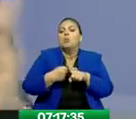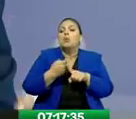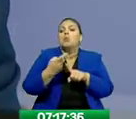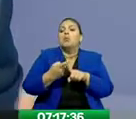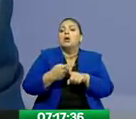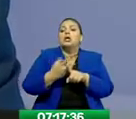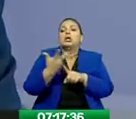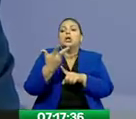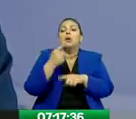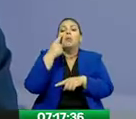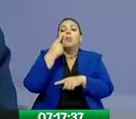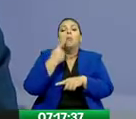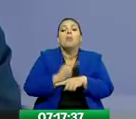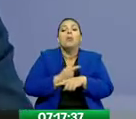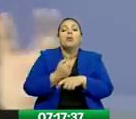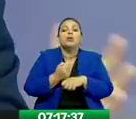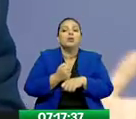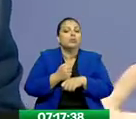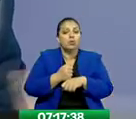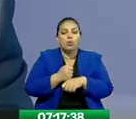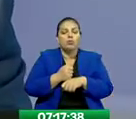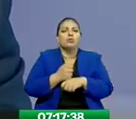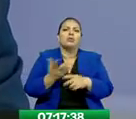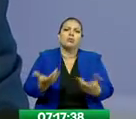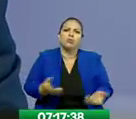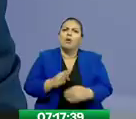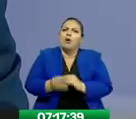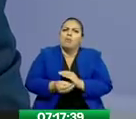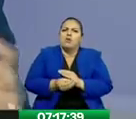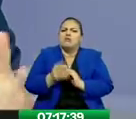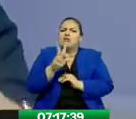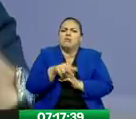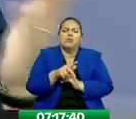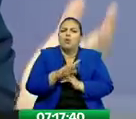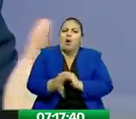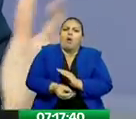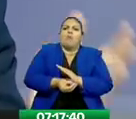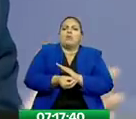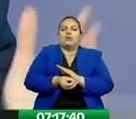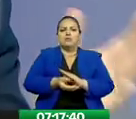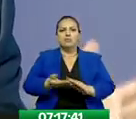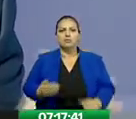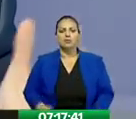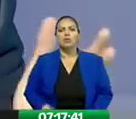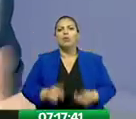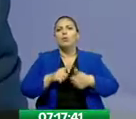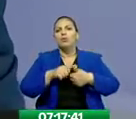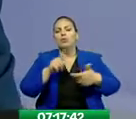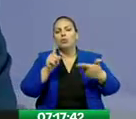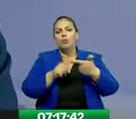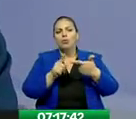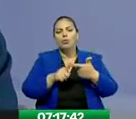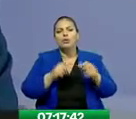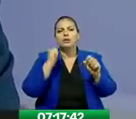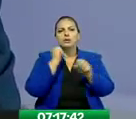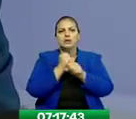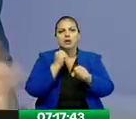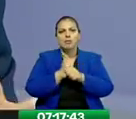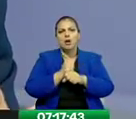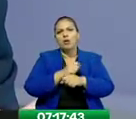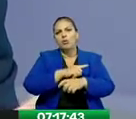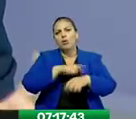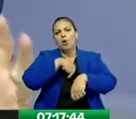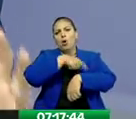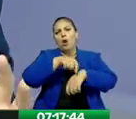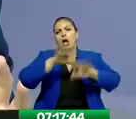y no desproporcionadas. Se ha hablado del contrato por horas, que al final de cuentas para eso se necesitaría una reforma constitucional, pero al